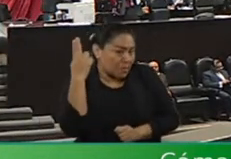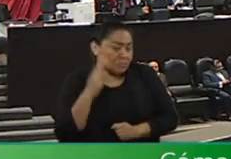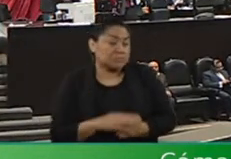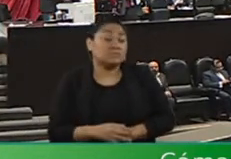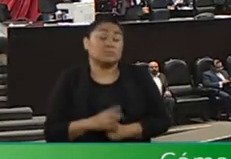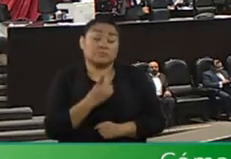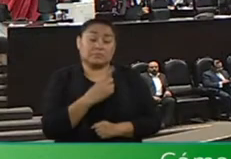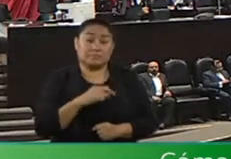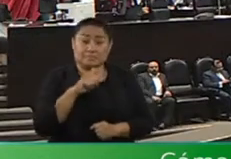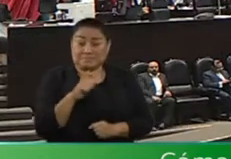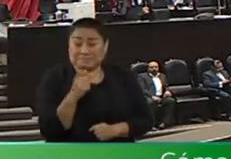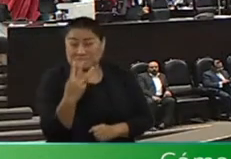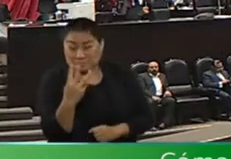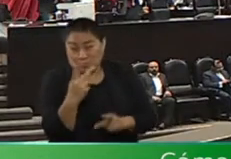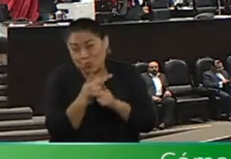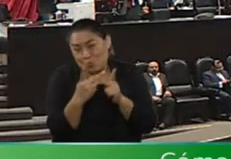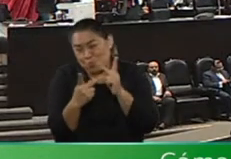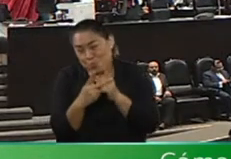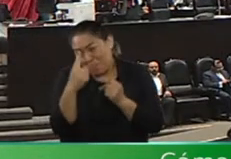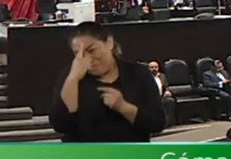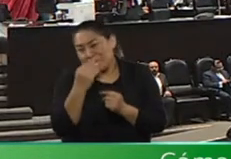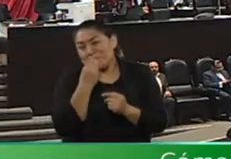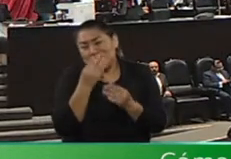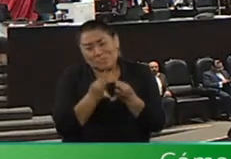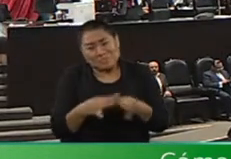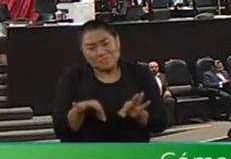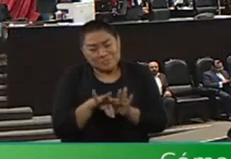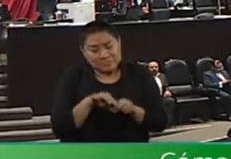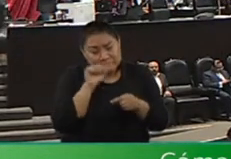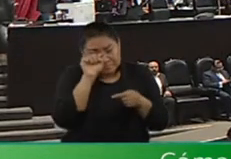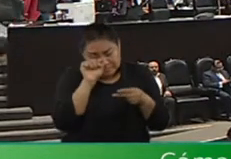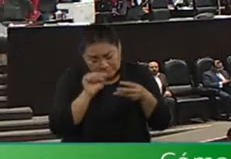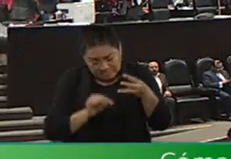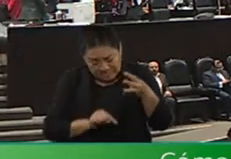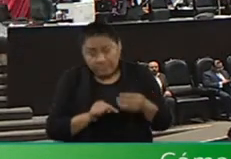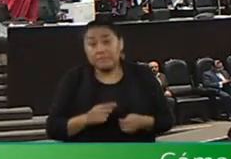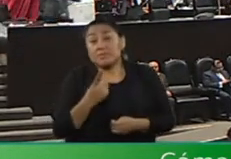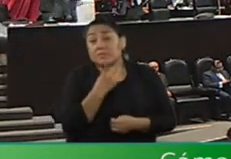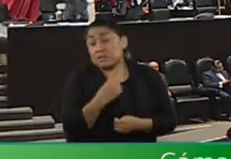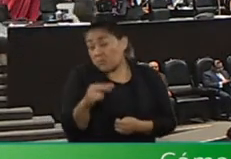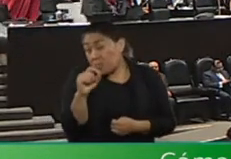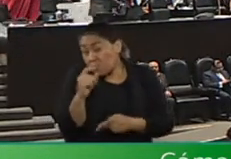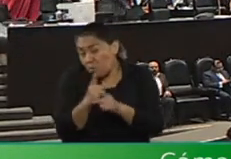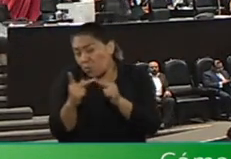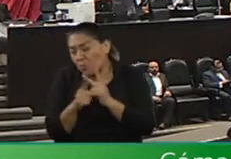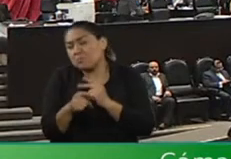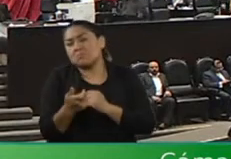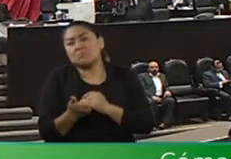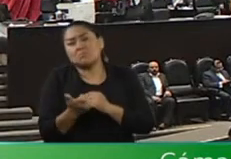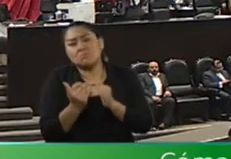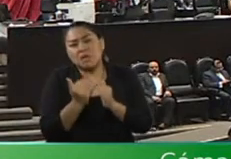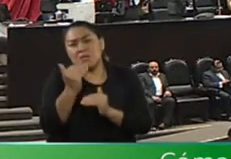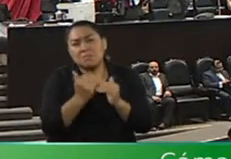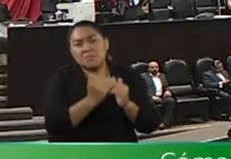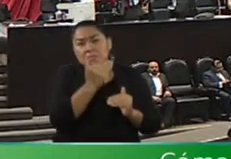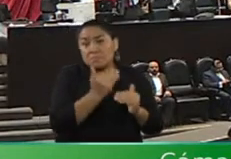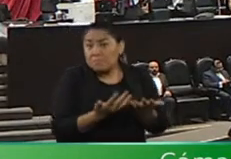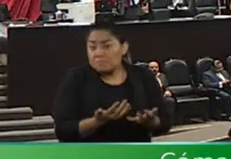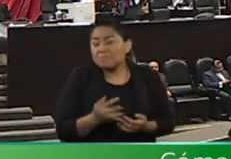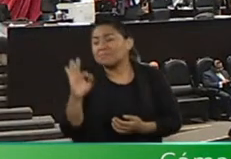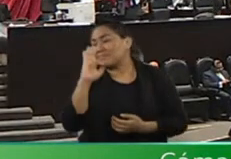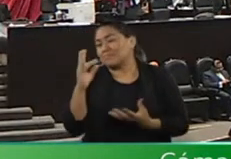los 123 productos de la canasta básica, 120 han tenido inflación. Una familia